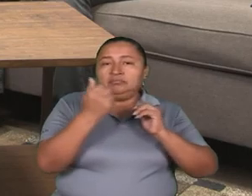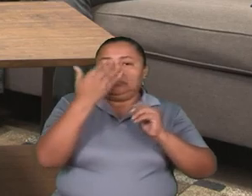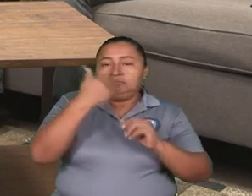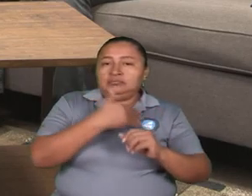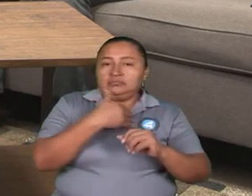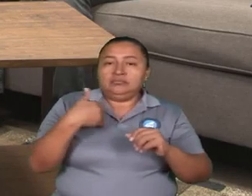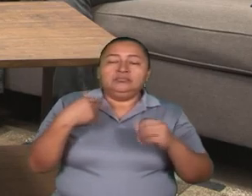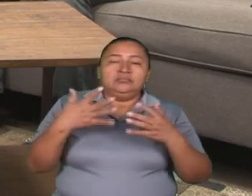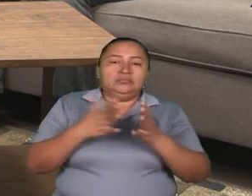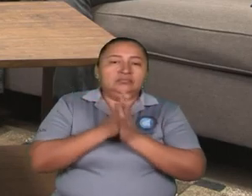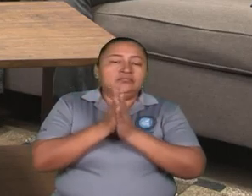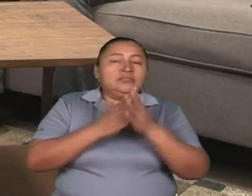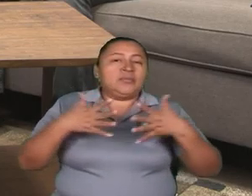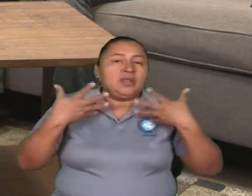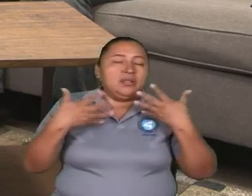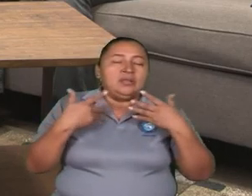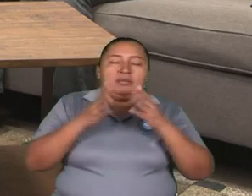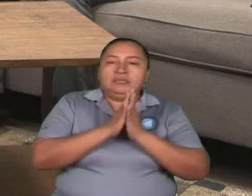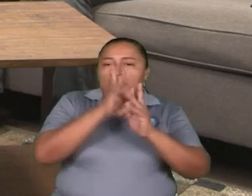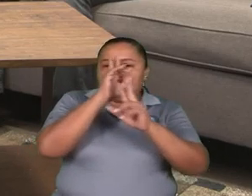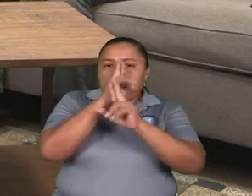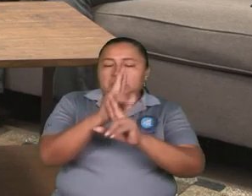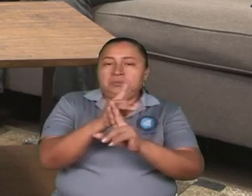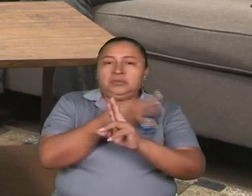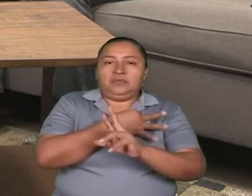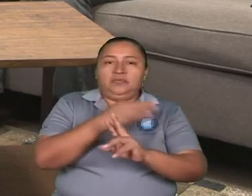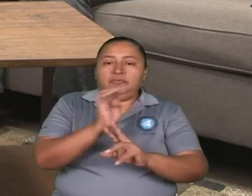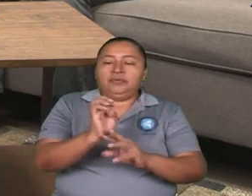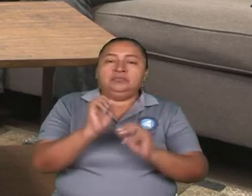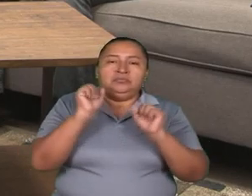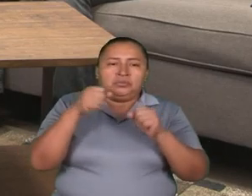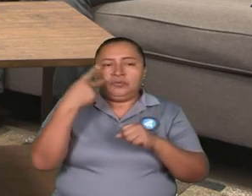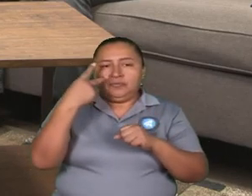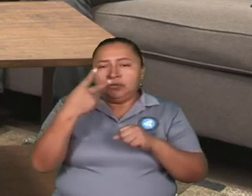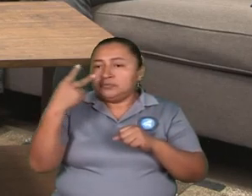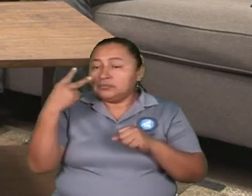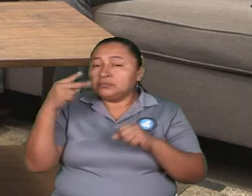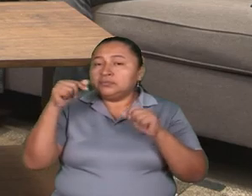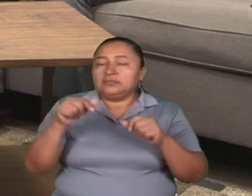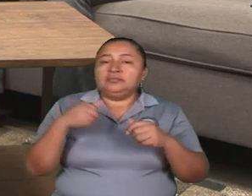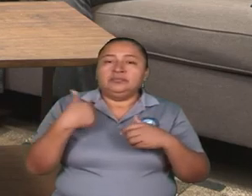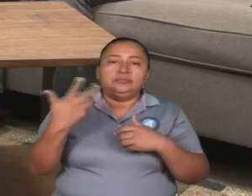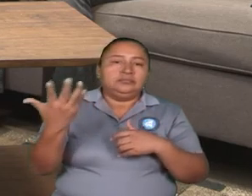estuvo decorando lo que fueron su stand, los platillos típicos que ellos tenían. En fin,